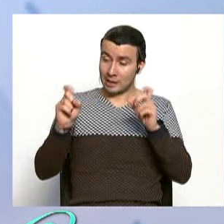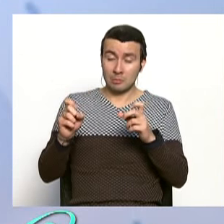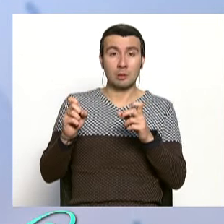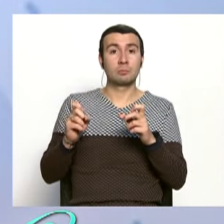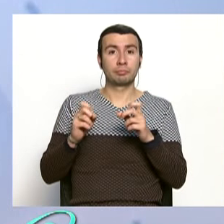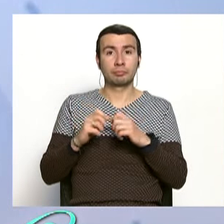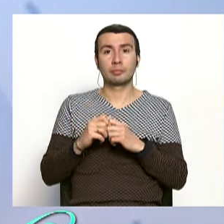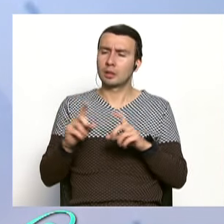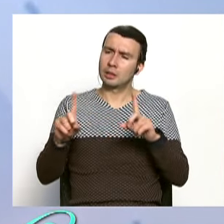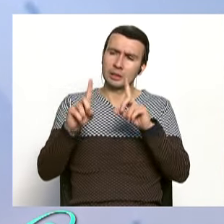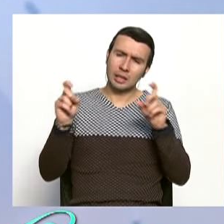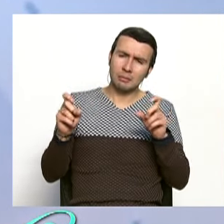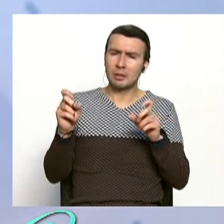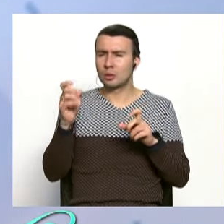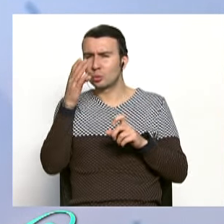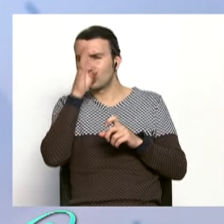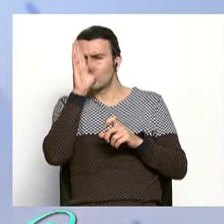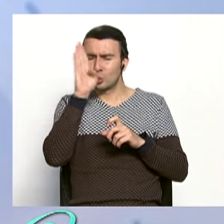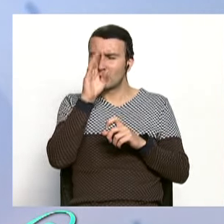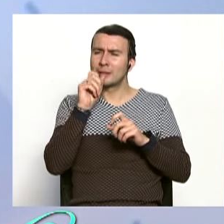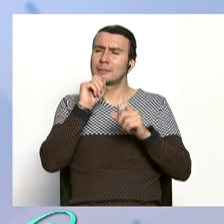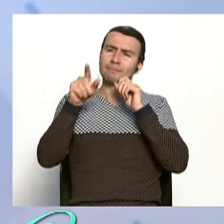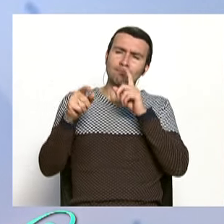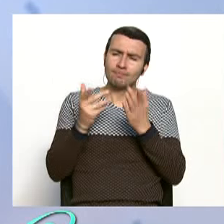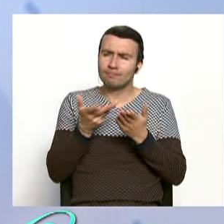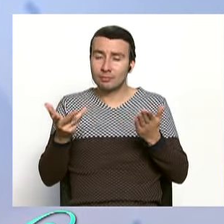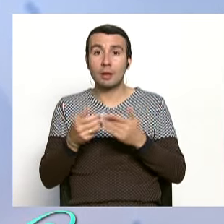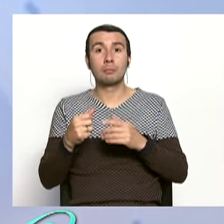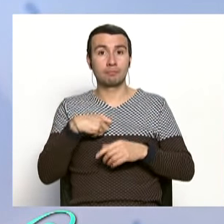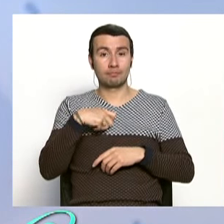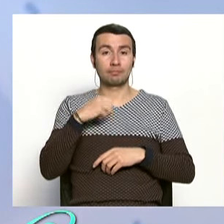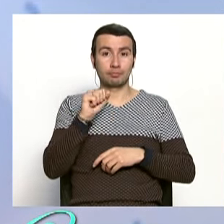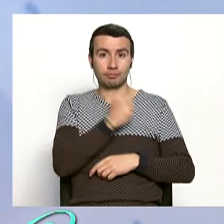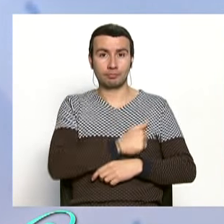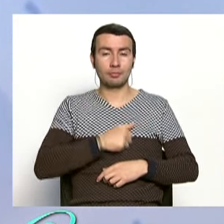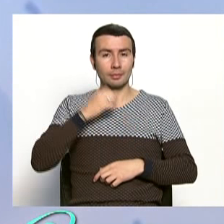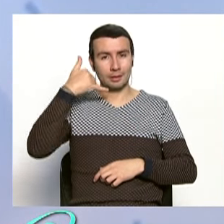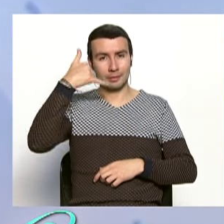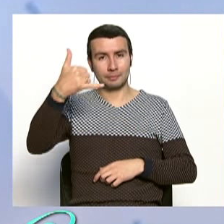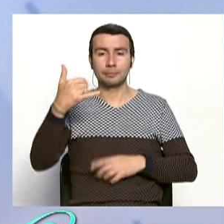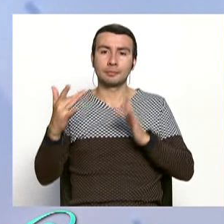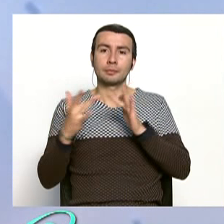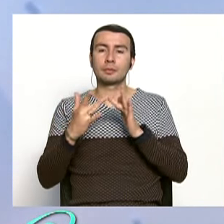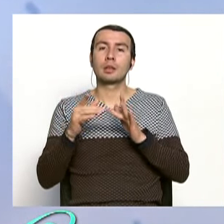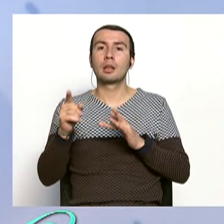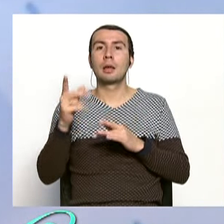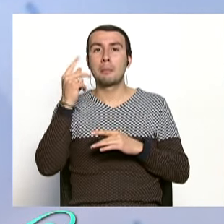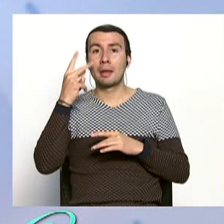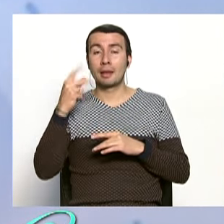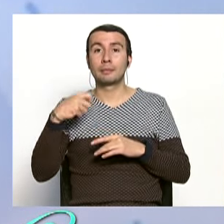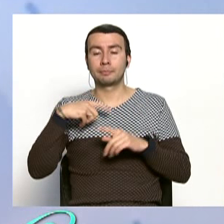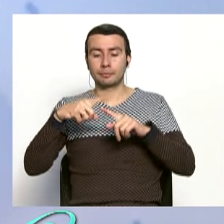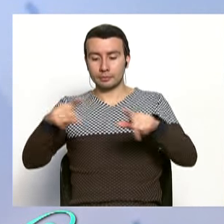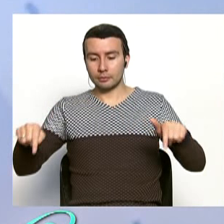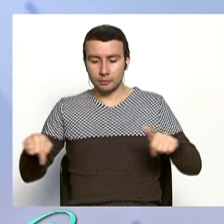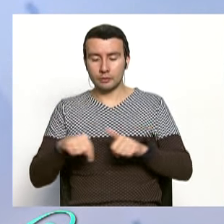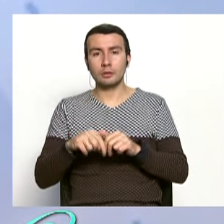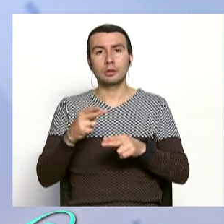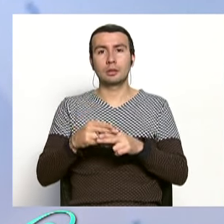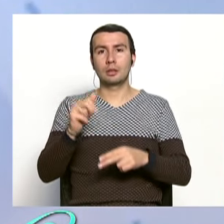mucho preguntas y dudas pero yo quiero dejarles a ustedes un teléfono en la ciudad de Pereira existe un centro que llama